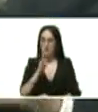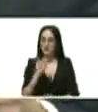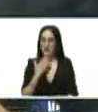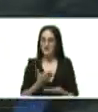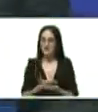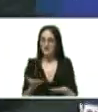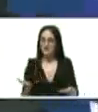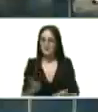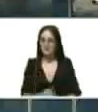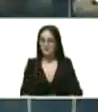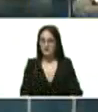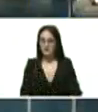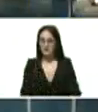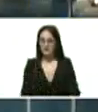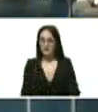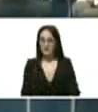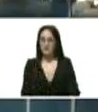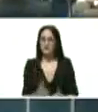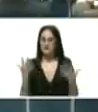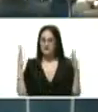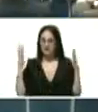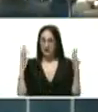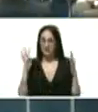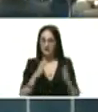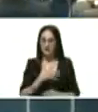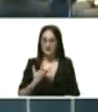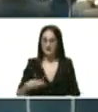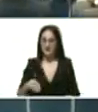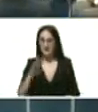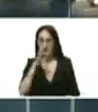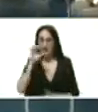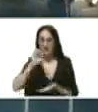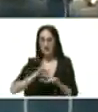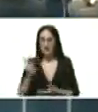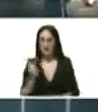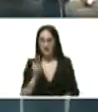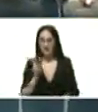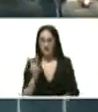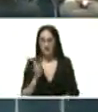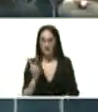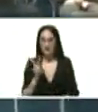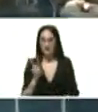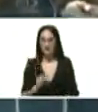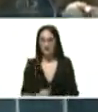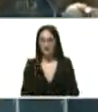Bueno, muchas gracias y un aplauso al presidente del Banco Central de Venezuela.